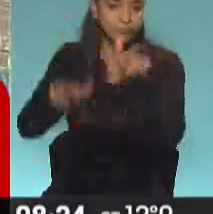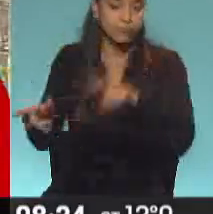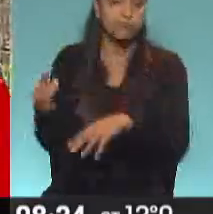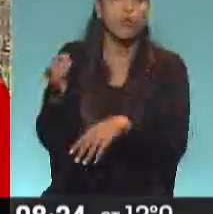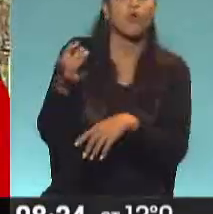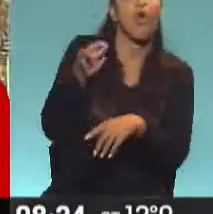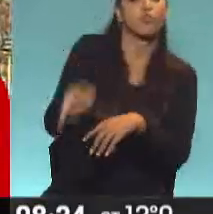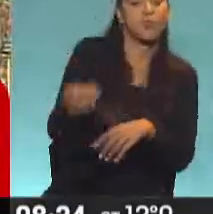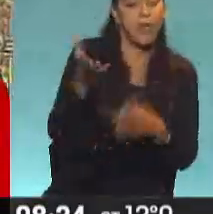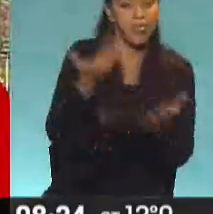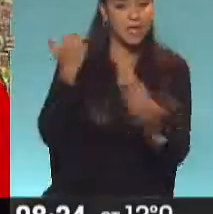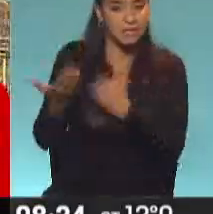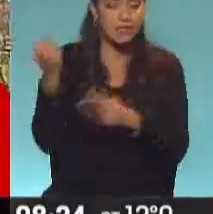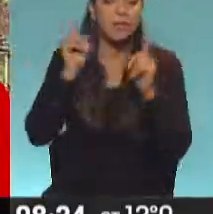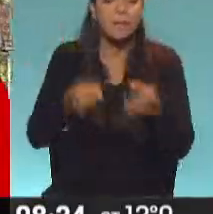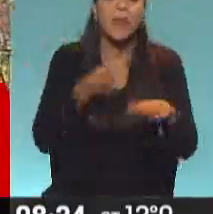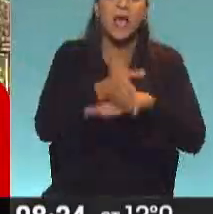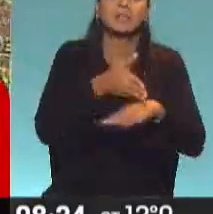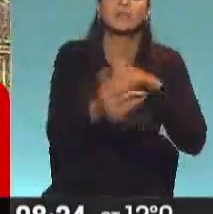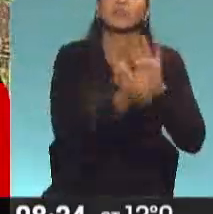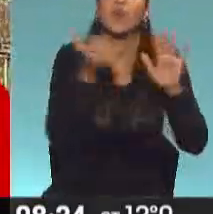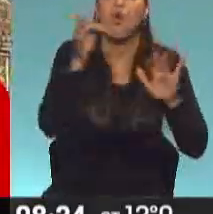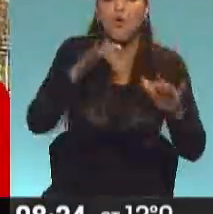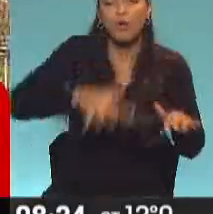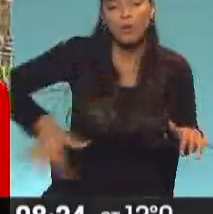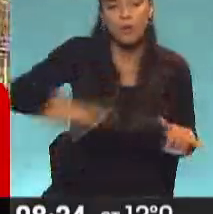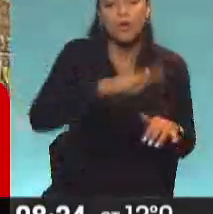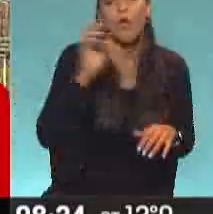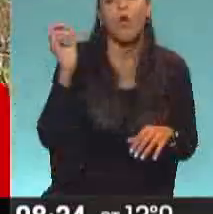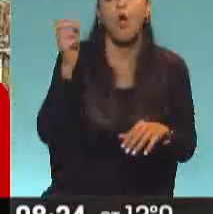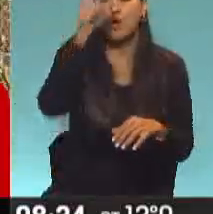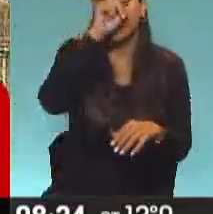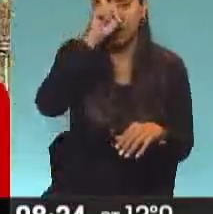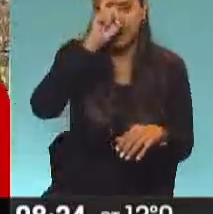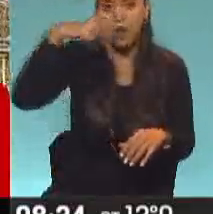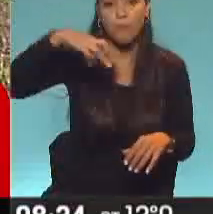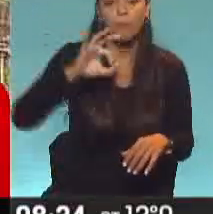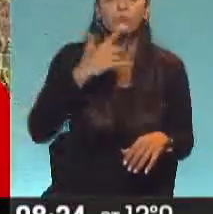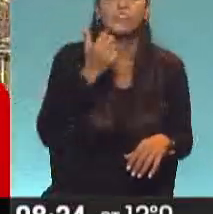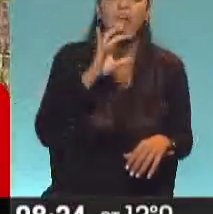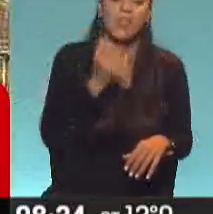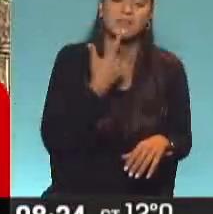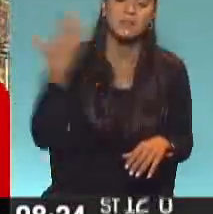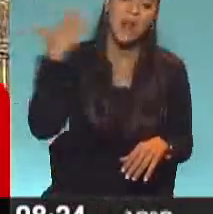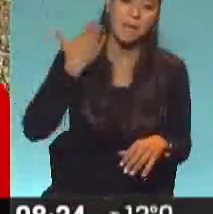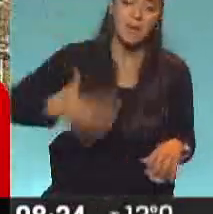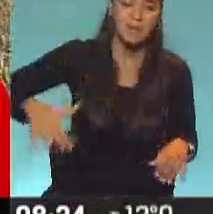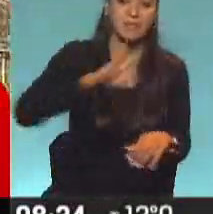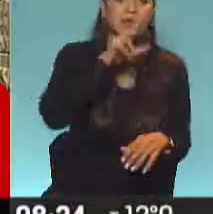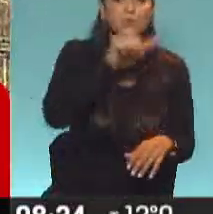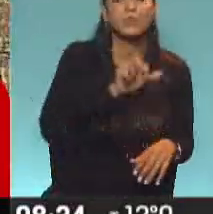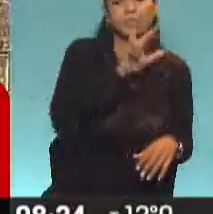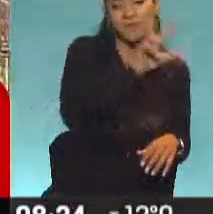al desalojo. También el acceso oeste a la altura del Hospital Posadas. En La Matanza, la ruta 3, kilómetro 20,